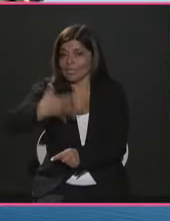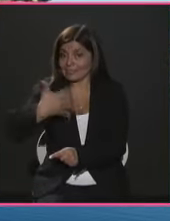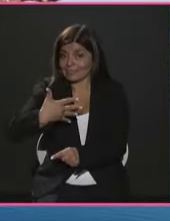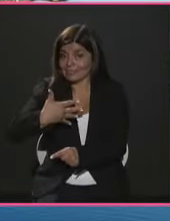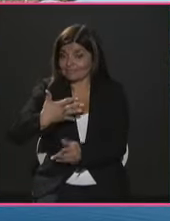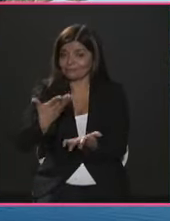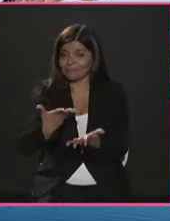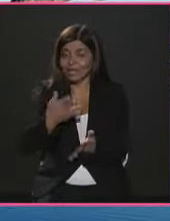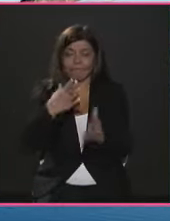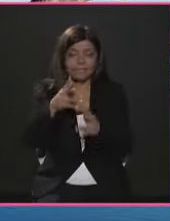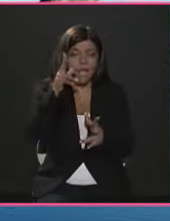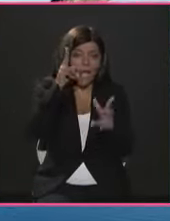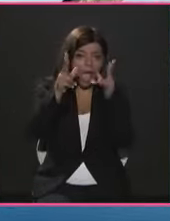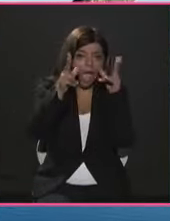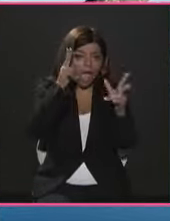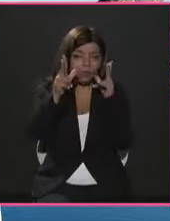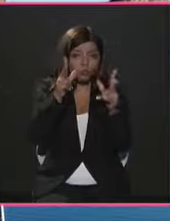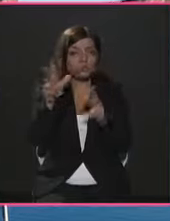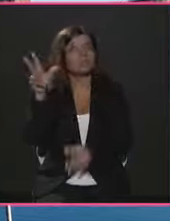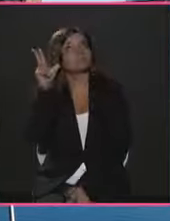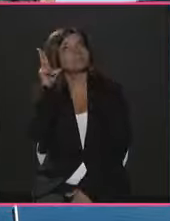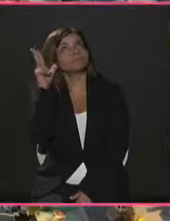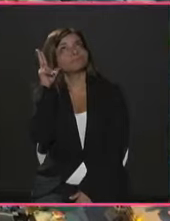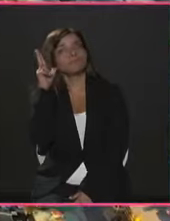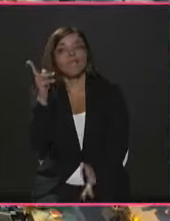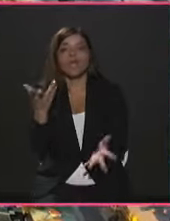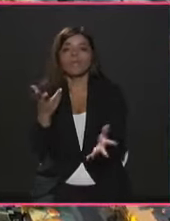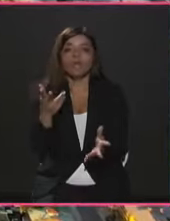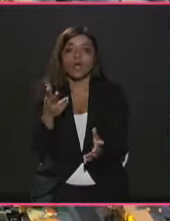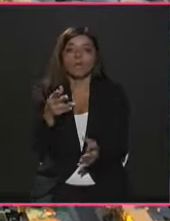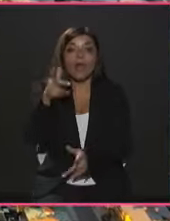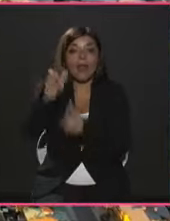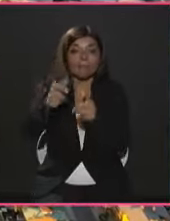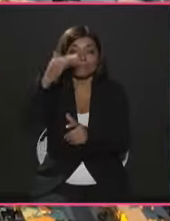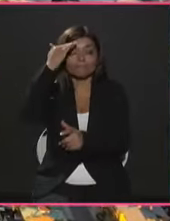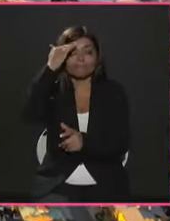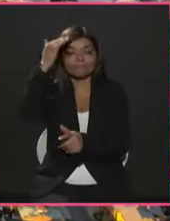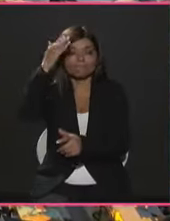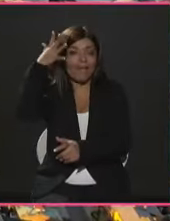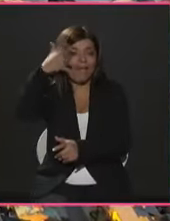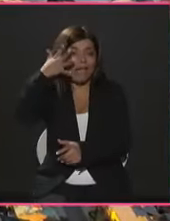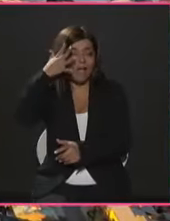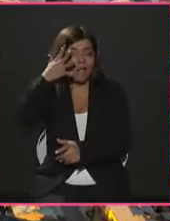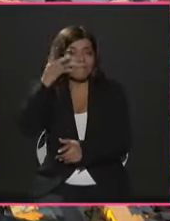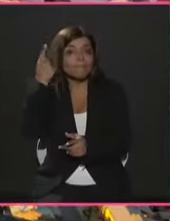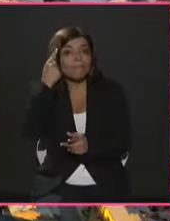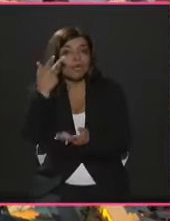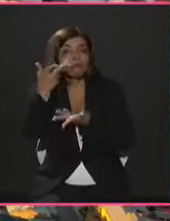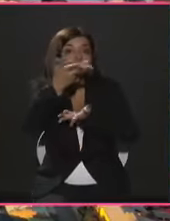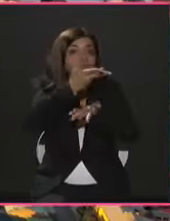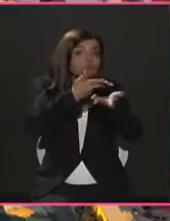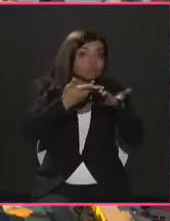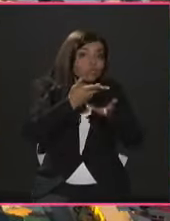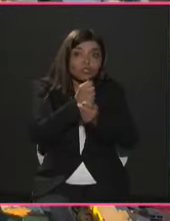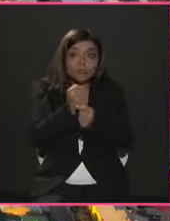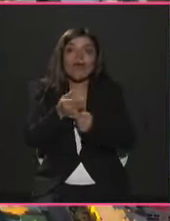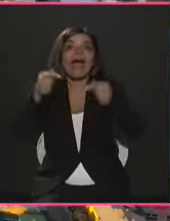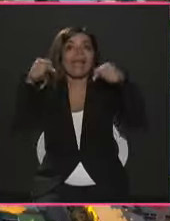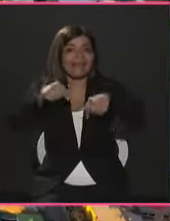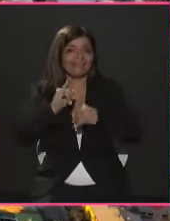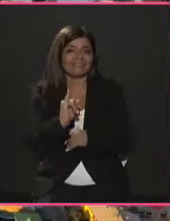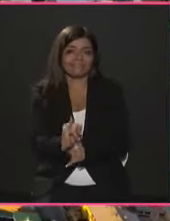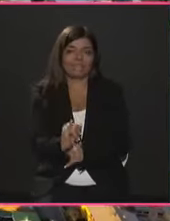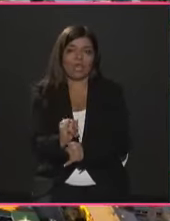porque de repente escuchamos mucho a estas a estos entendidos en los temas pero no tenemos el tiempo de interactuar con las personas y aquí